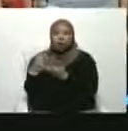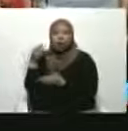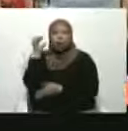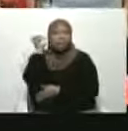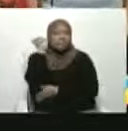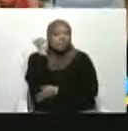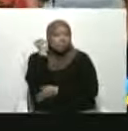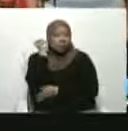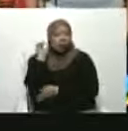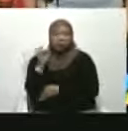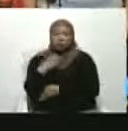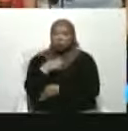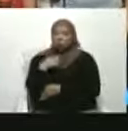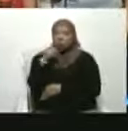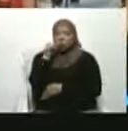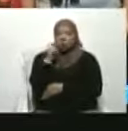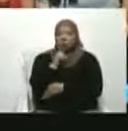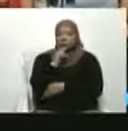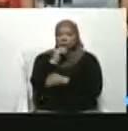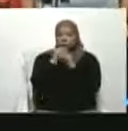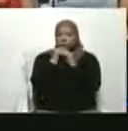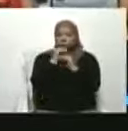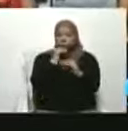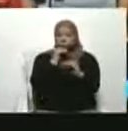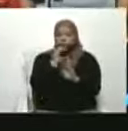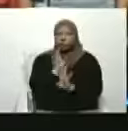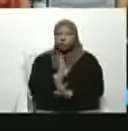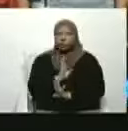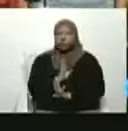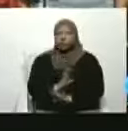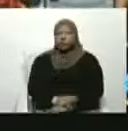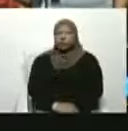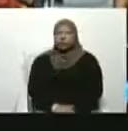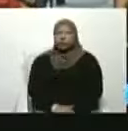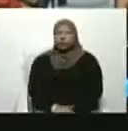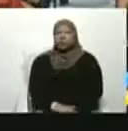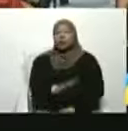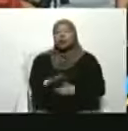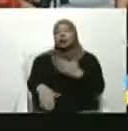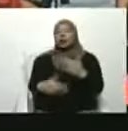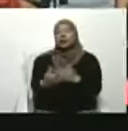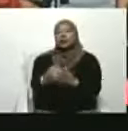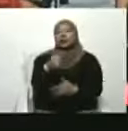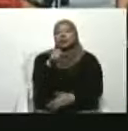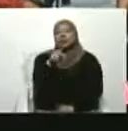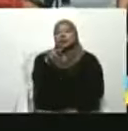agarren aire profundo profundo cuenten hasta